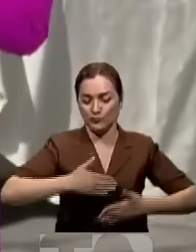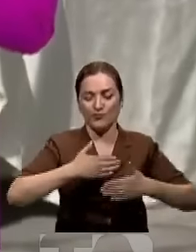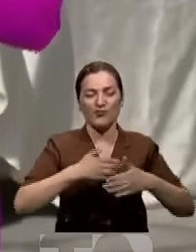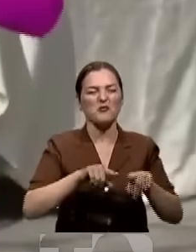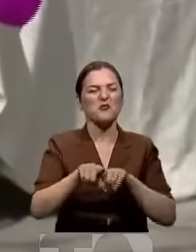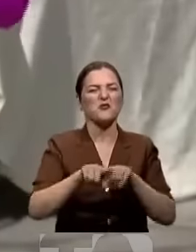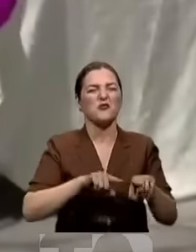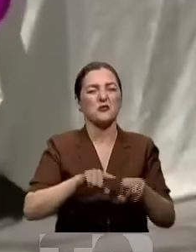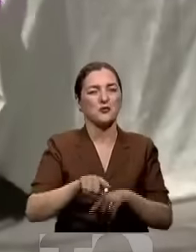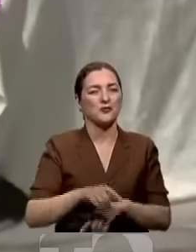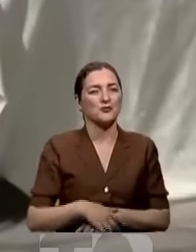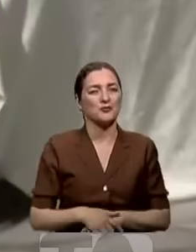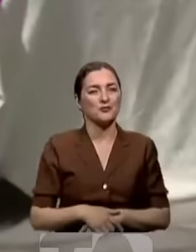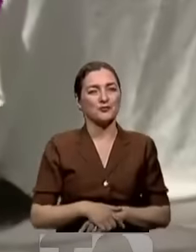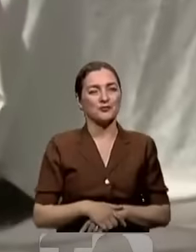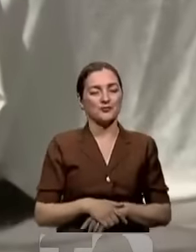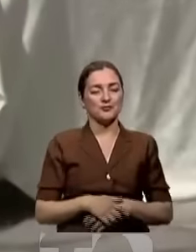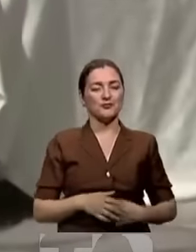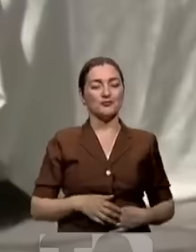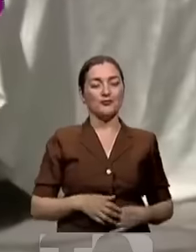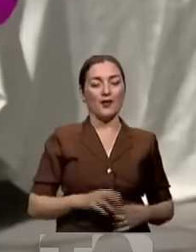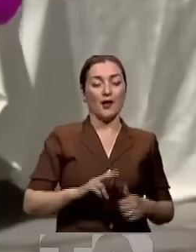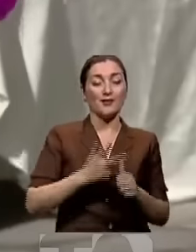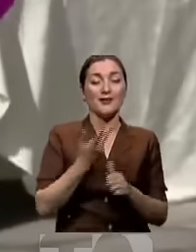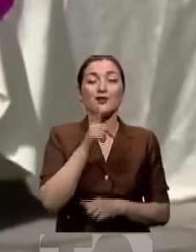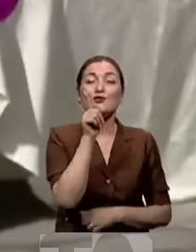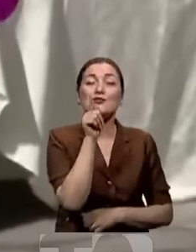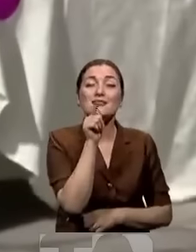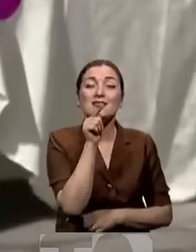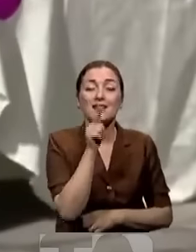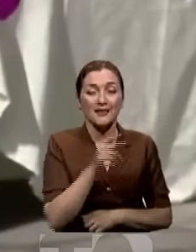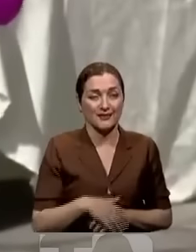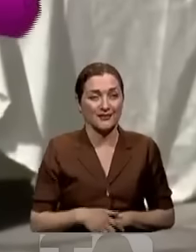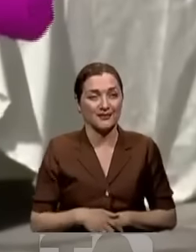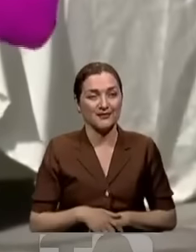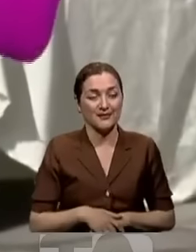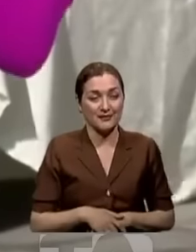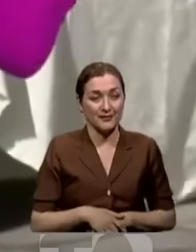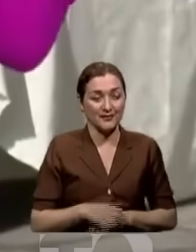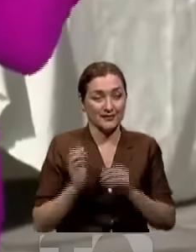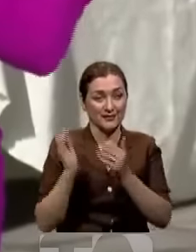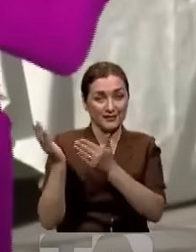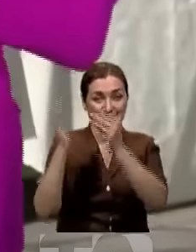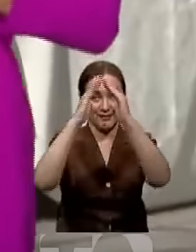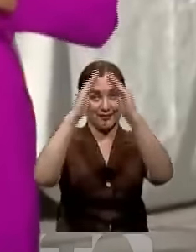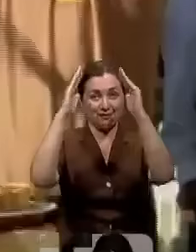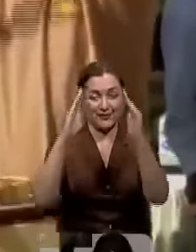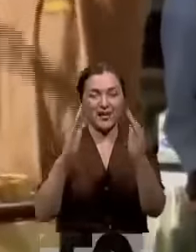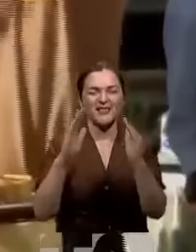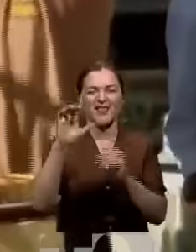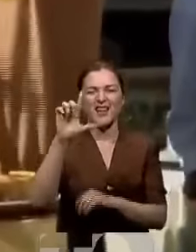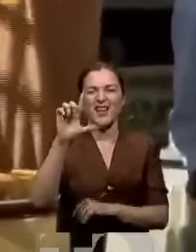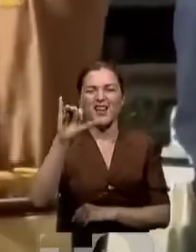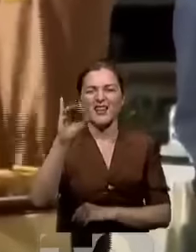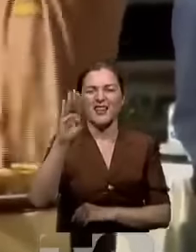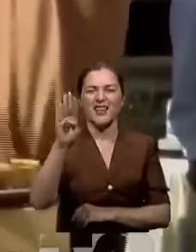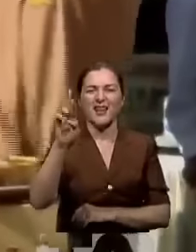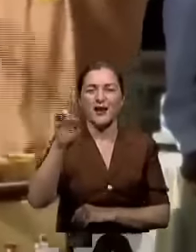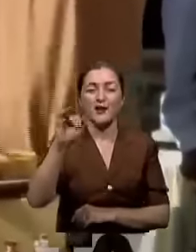final. Pero nuestro tercer finalista es también, quiero presentarles a la Casa de Librillo.